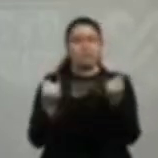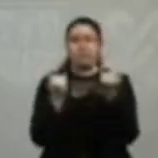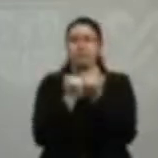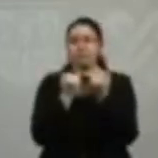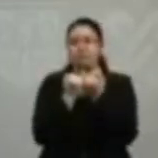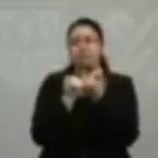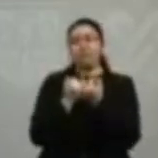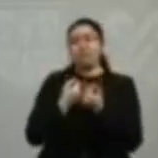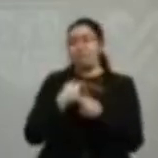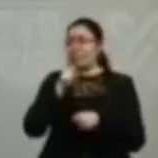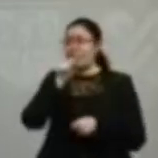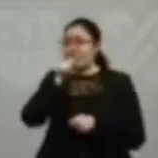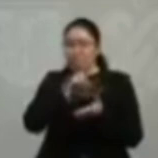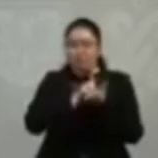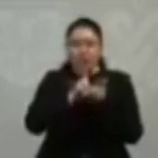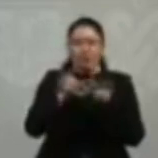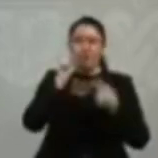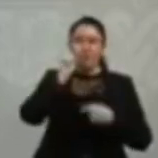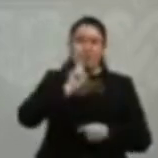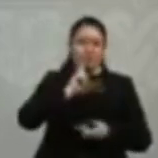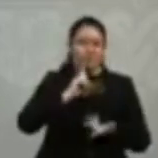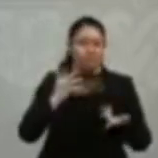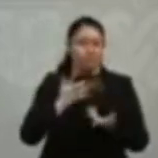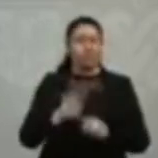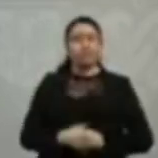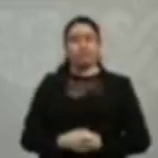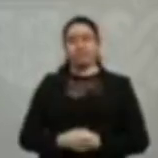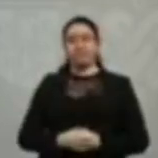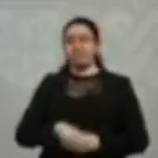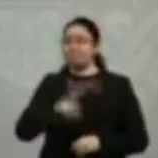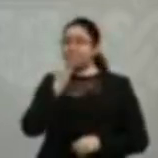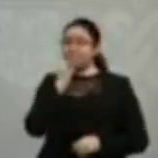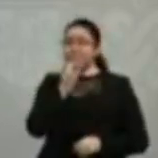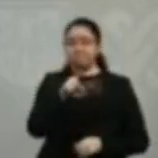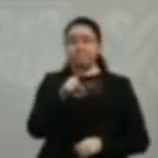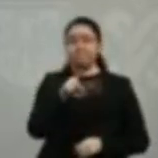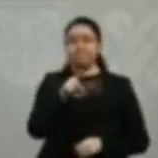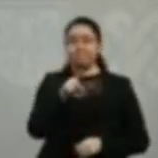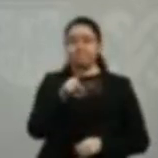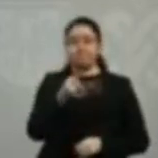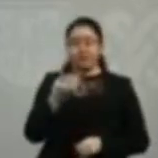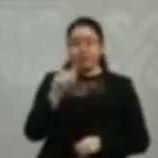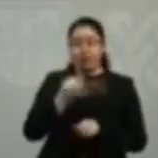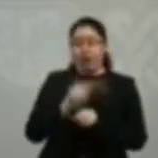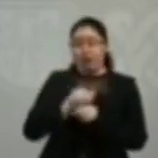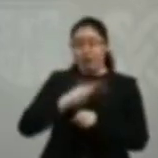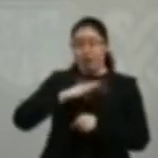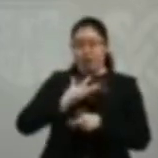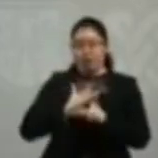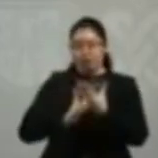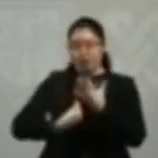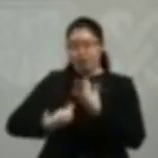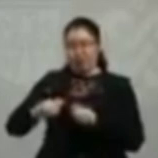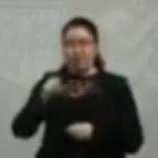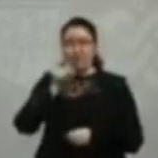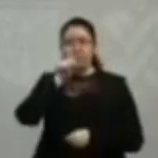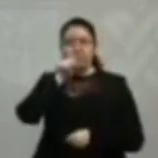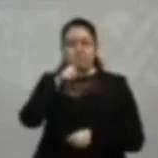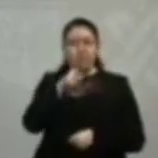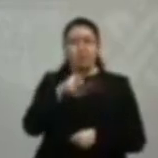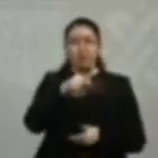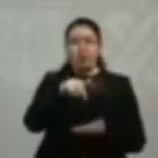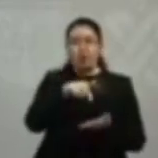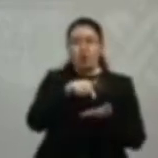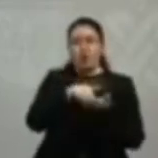y fortalecido este derecho de las mujeres. Incluso durante la pandemia han estado funcionando